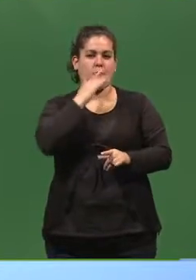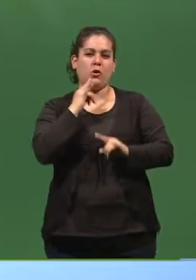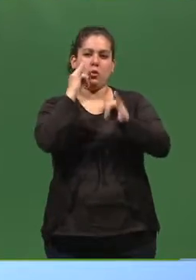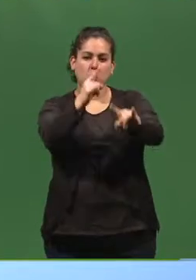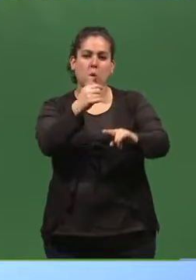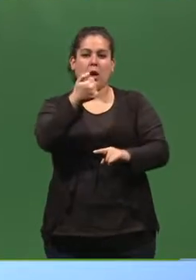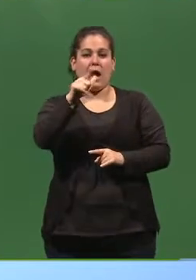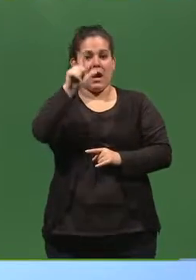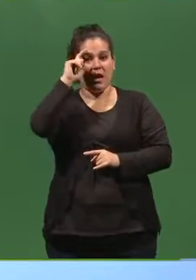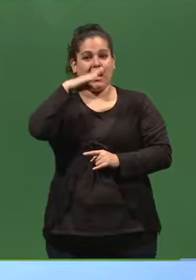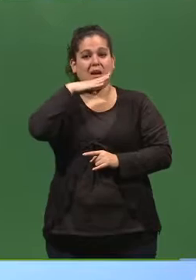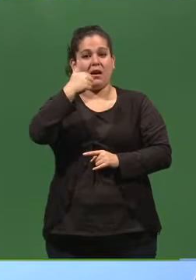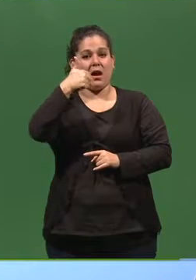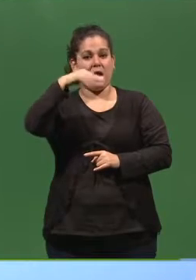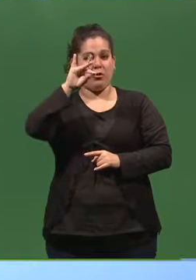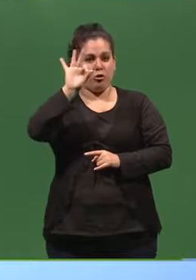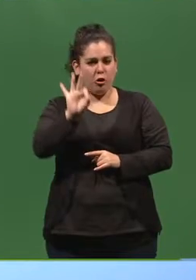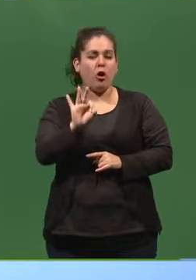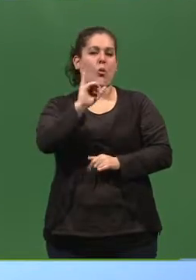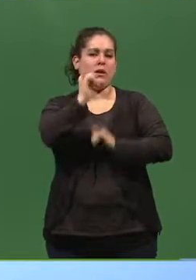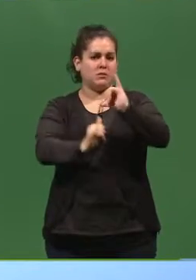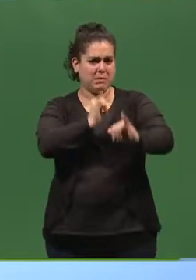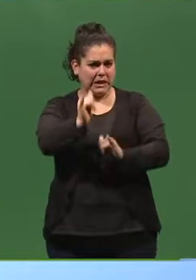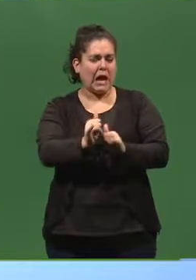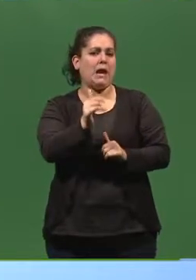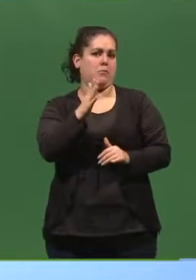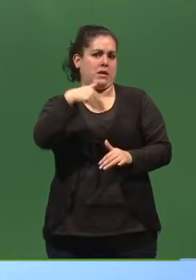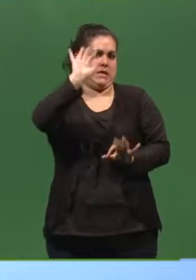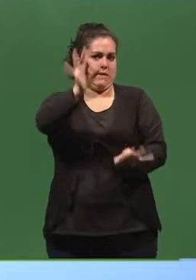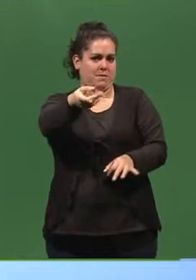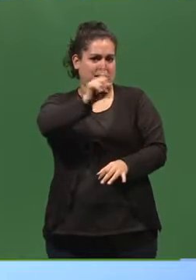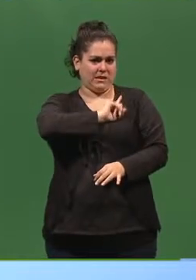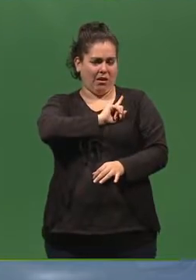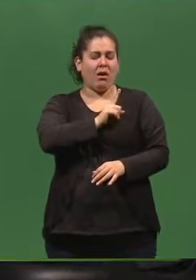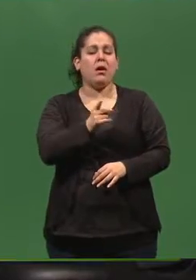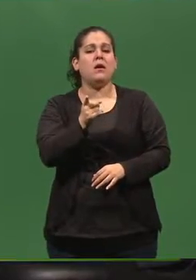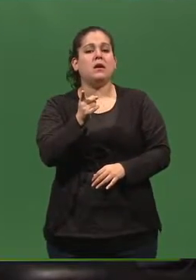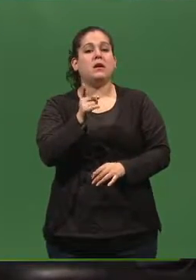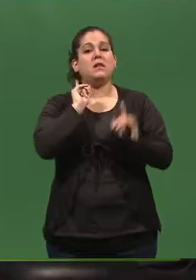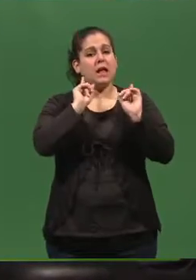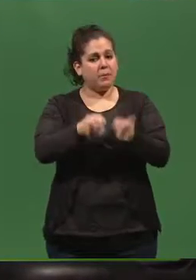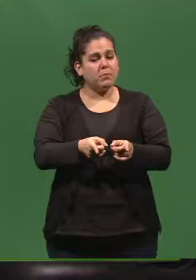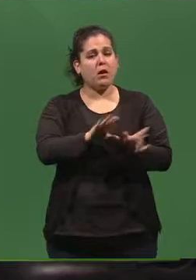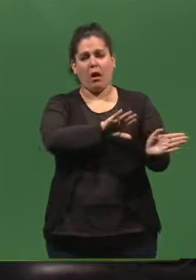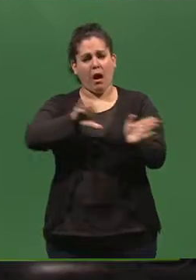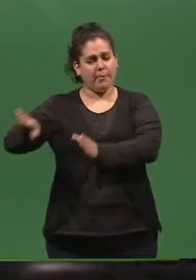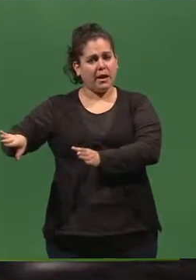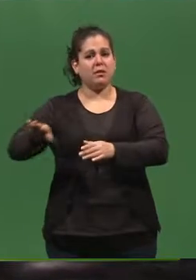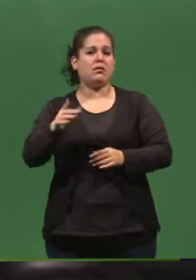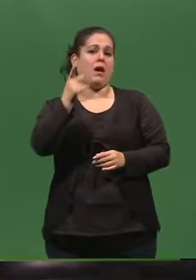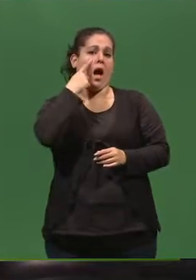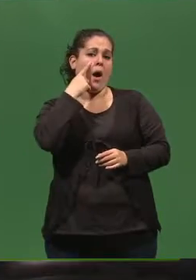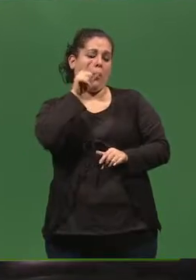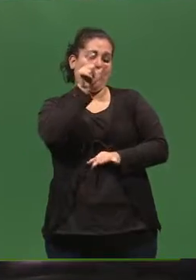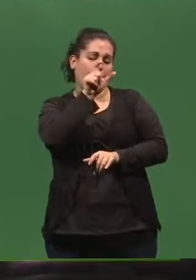seguramente Alejandro va a poder explicar un poco más, que está mucho más interiorizado en el tema. Y por otro lado